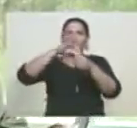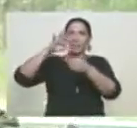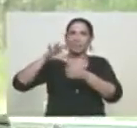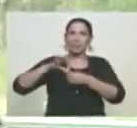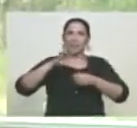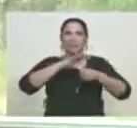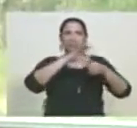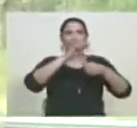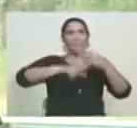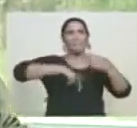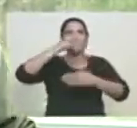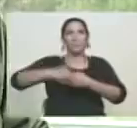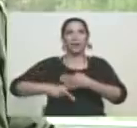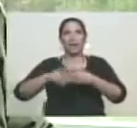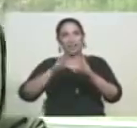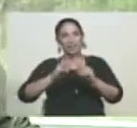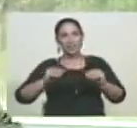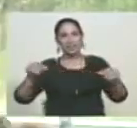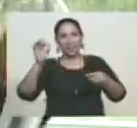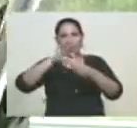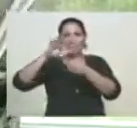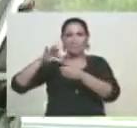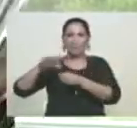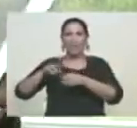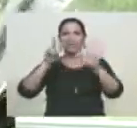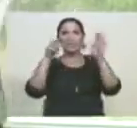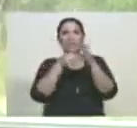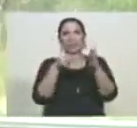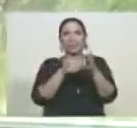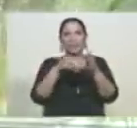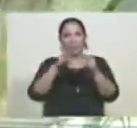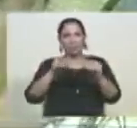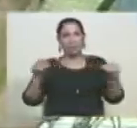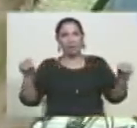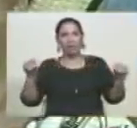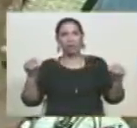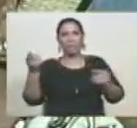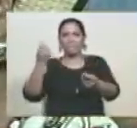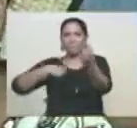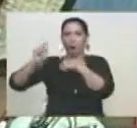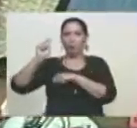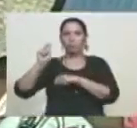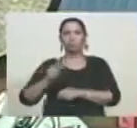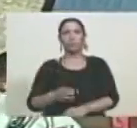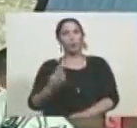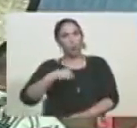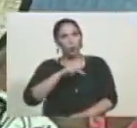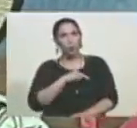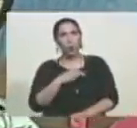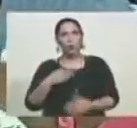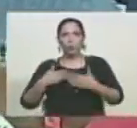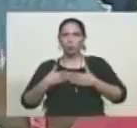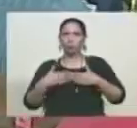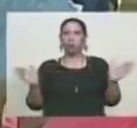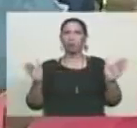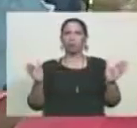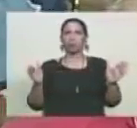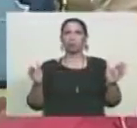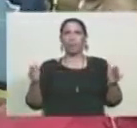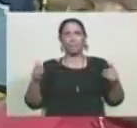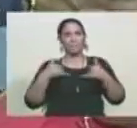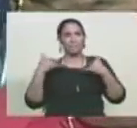nos dio un plan de siembra de 7.000 hectáreas más, pero ya con sentido para la exportación, para nosotros garantizar nuestros propios